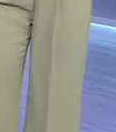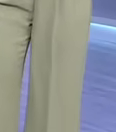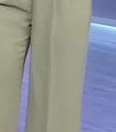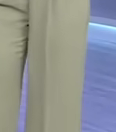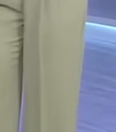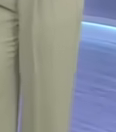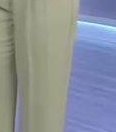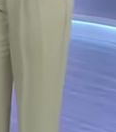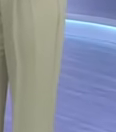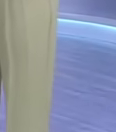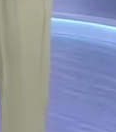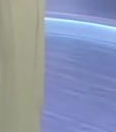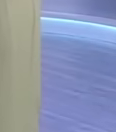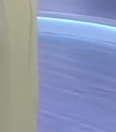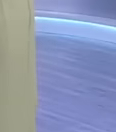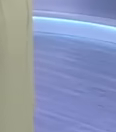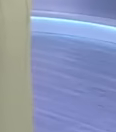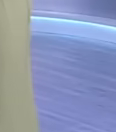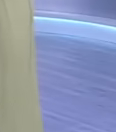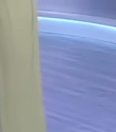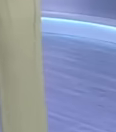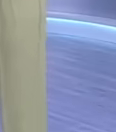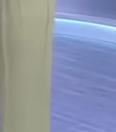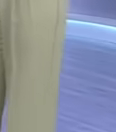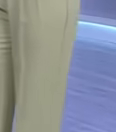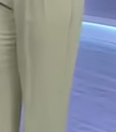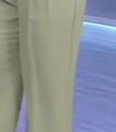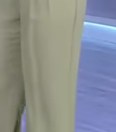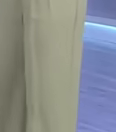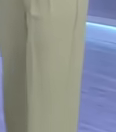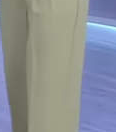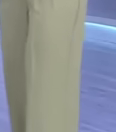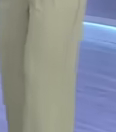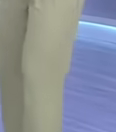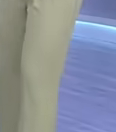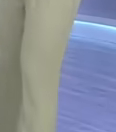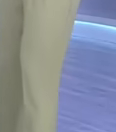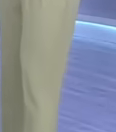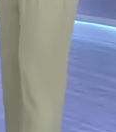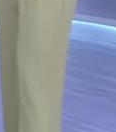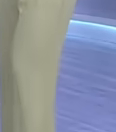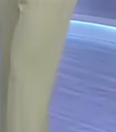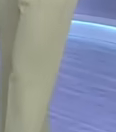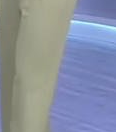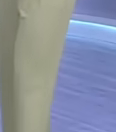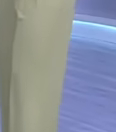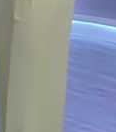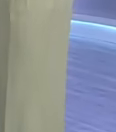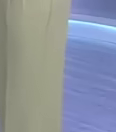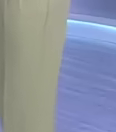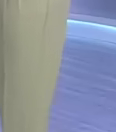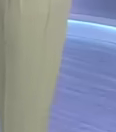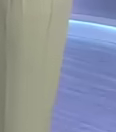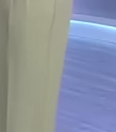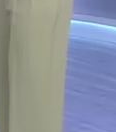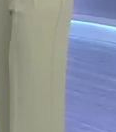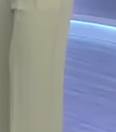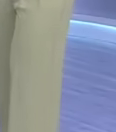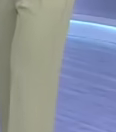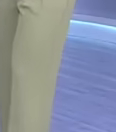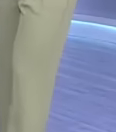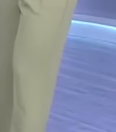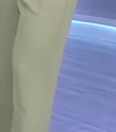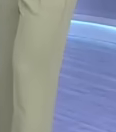calle 37C, este calle 31, avenida 40, y en la oeste calle 40,